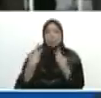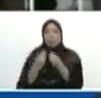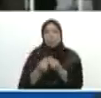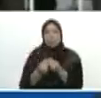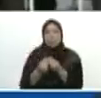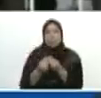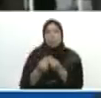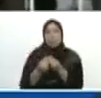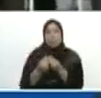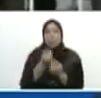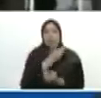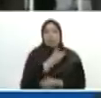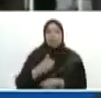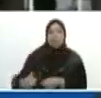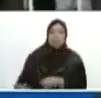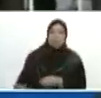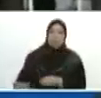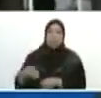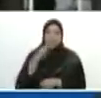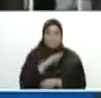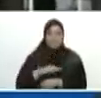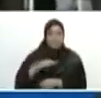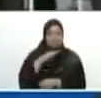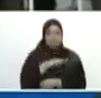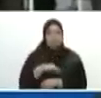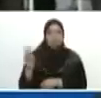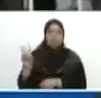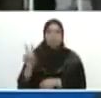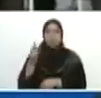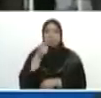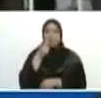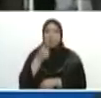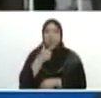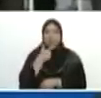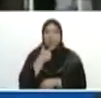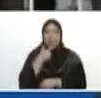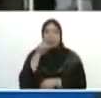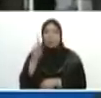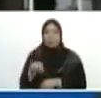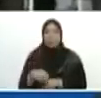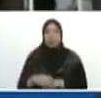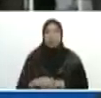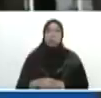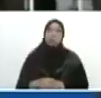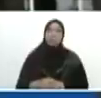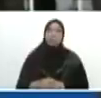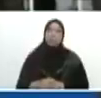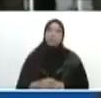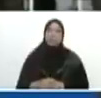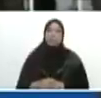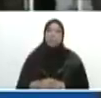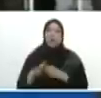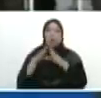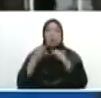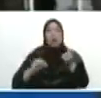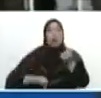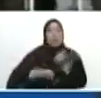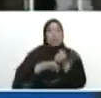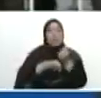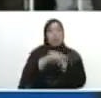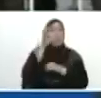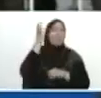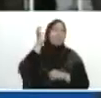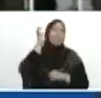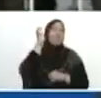a la presidenta de la misión Venezuela bella Jacqueline faría y pido todo el apoyo